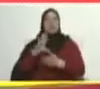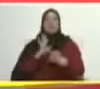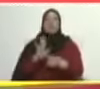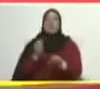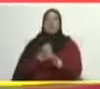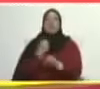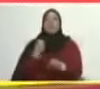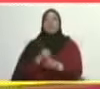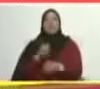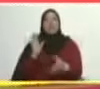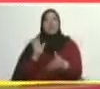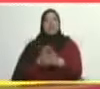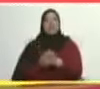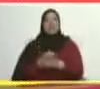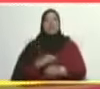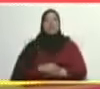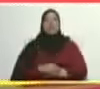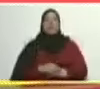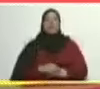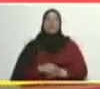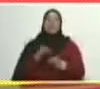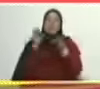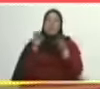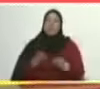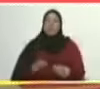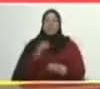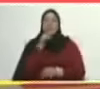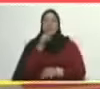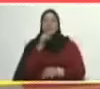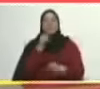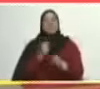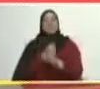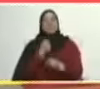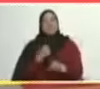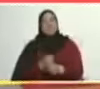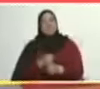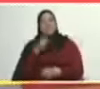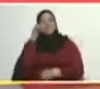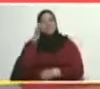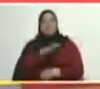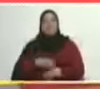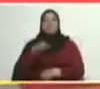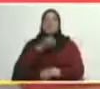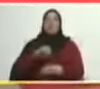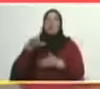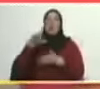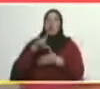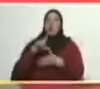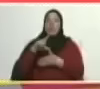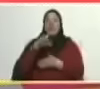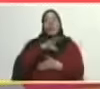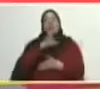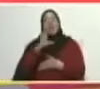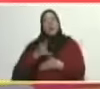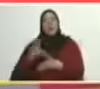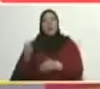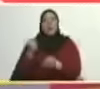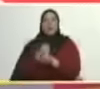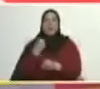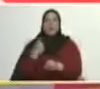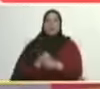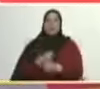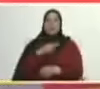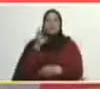ser amigos y hermanos entrañables de todos los pueblos latinoamericanos y caribeños al plantar